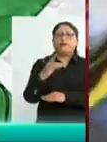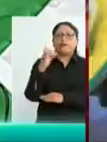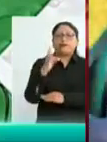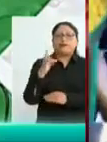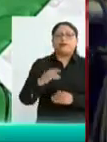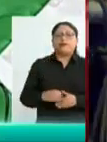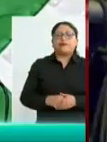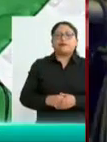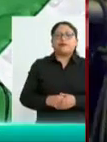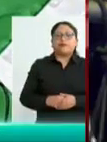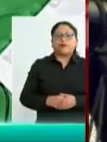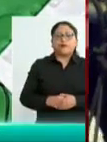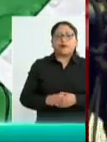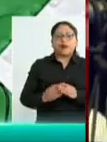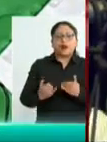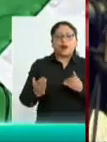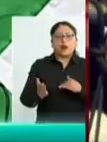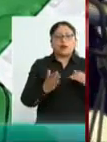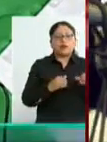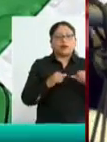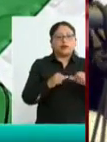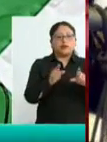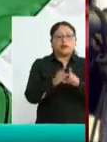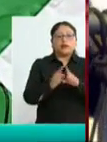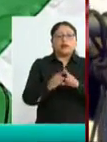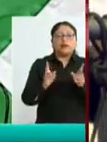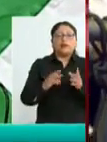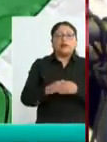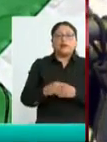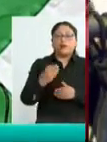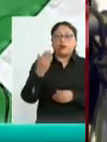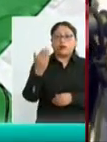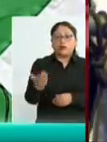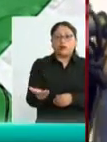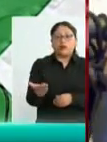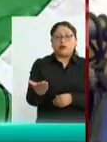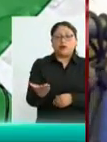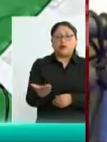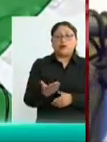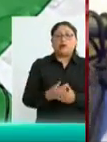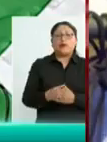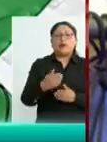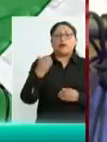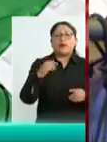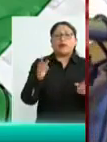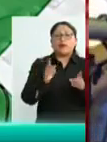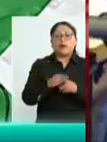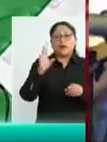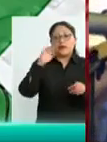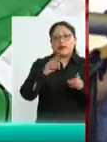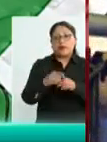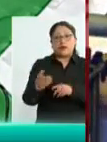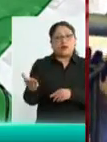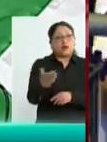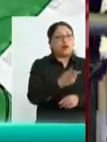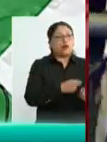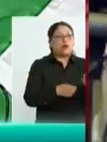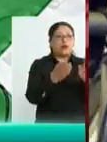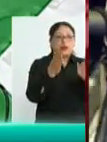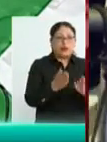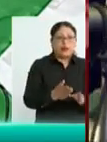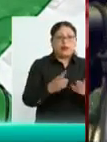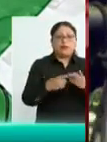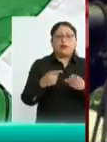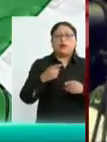Y ahora me quiero dirigir a usted, hermana y hermano gremial,